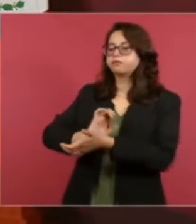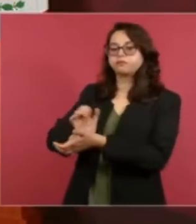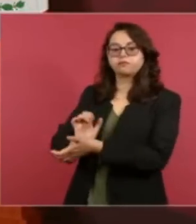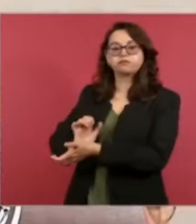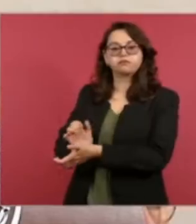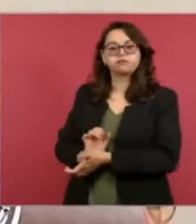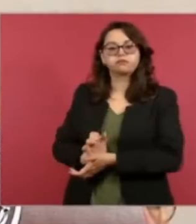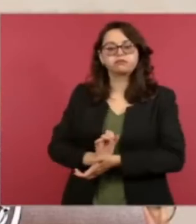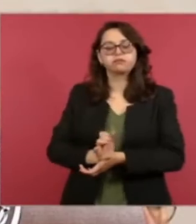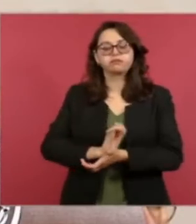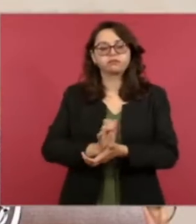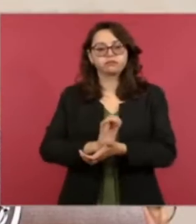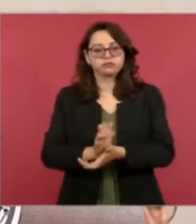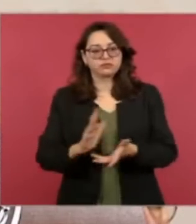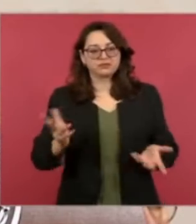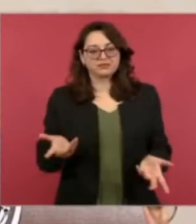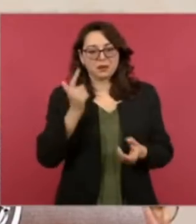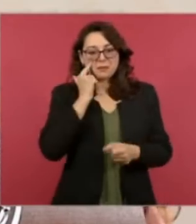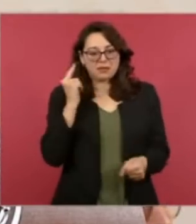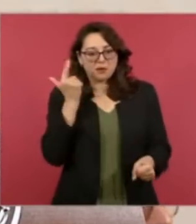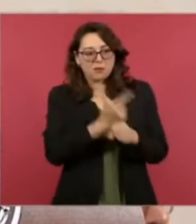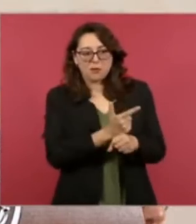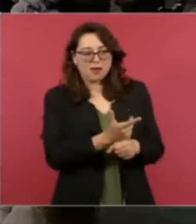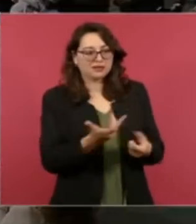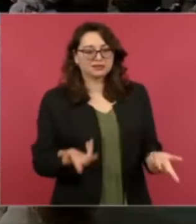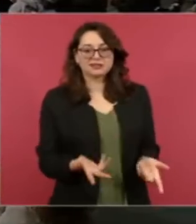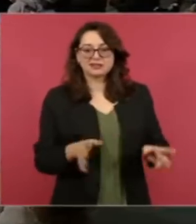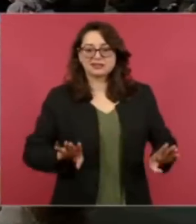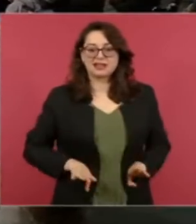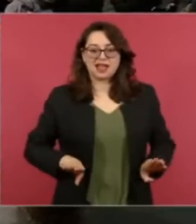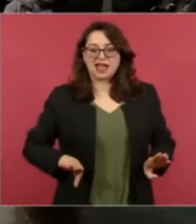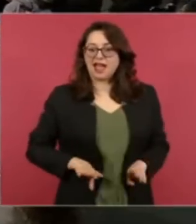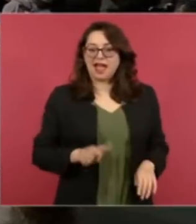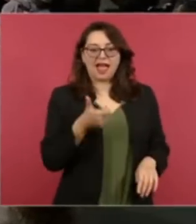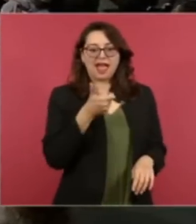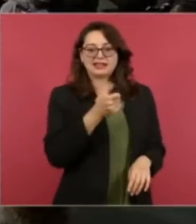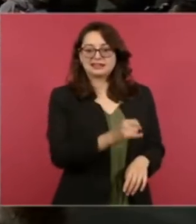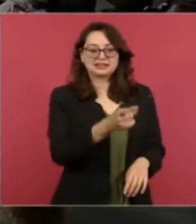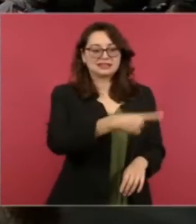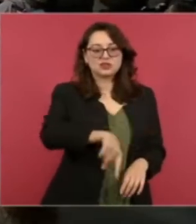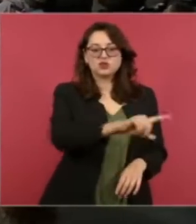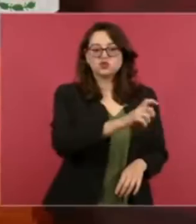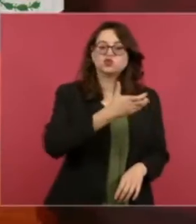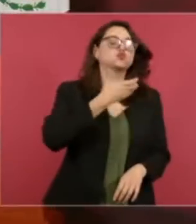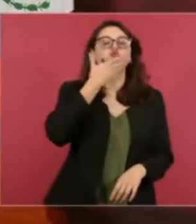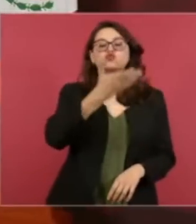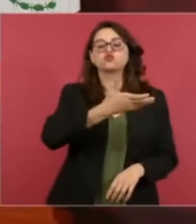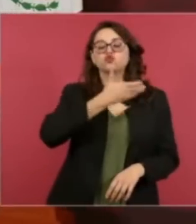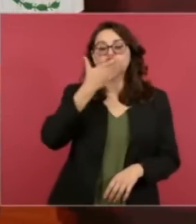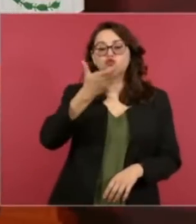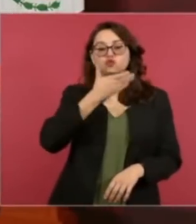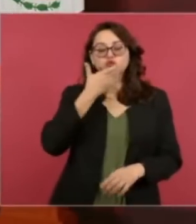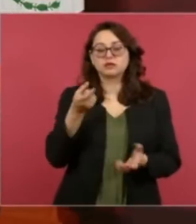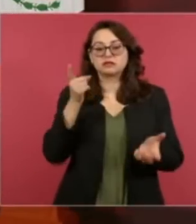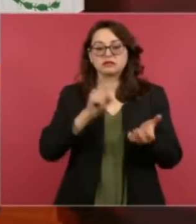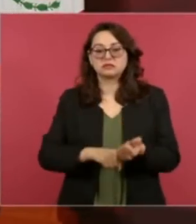que es notoria, es consustancial prácticamente al